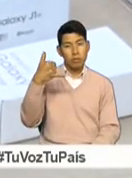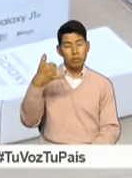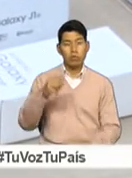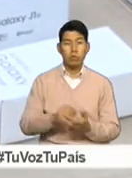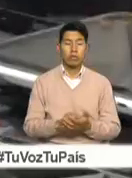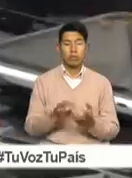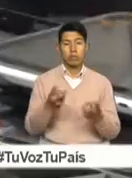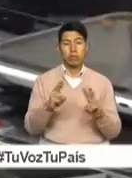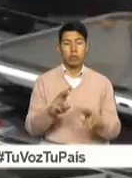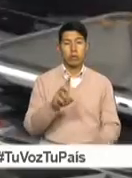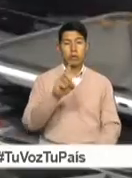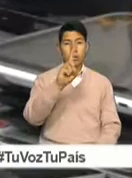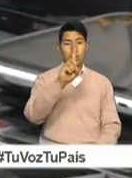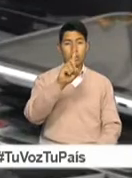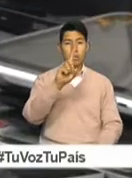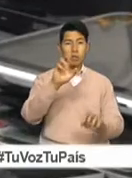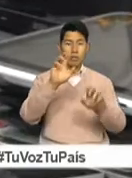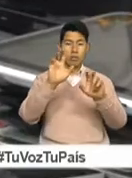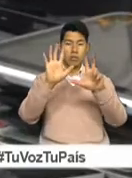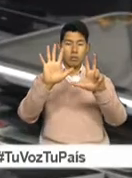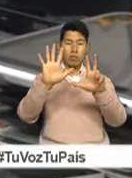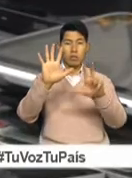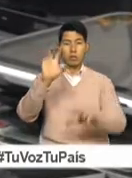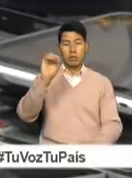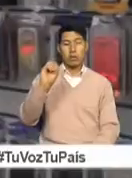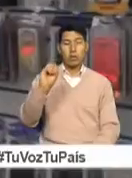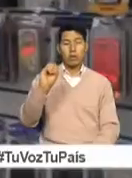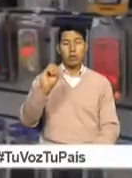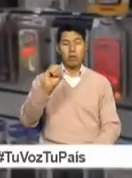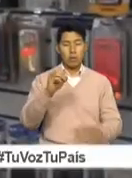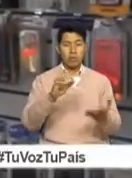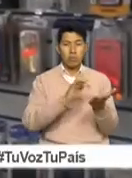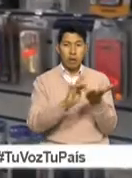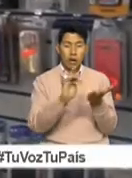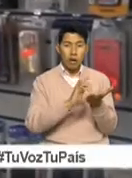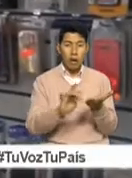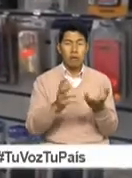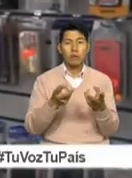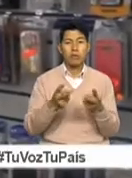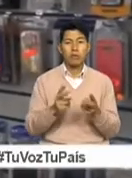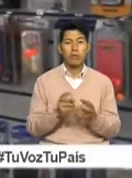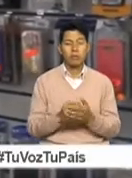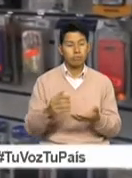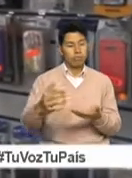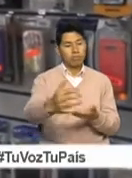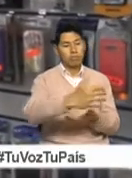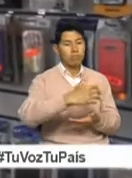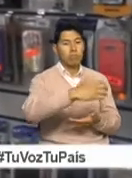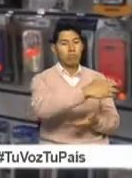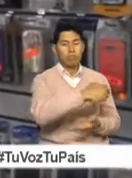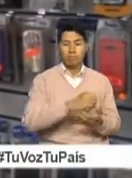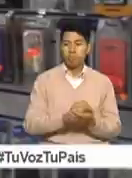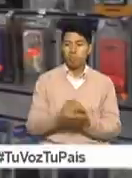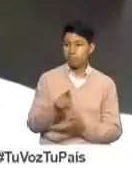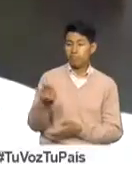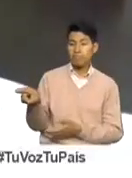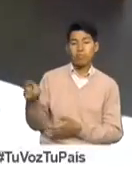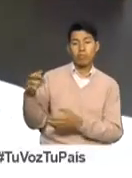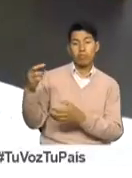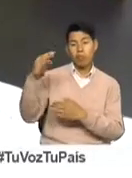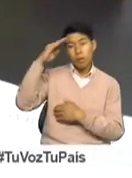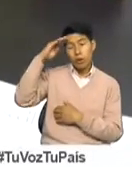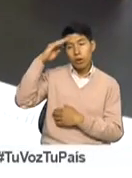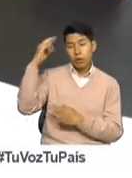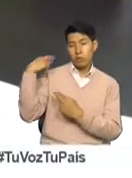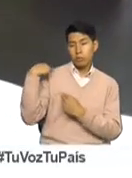180 dispositivos dobles y ipads según los oficiales encargados de la operación lo que se busca es terminar el